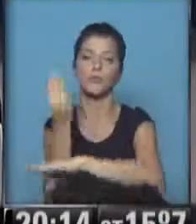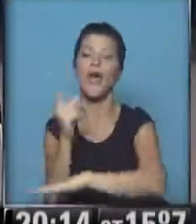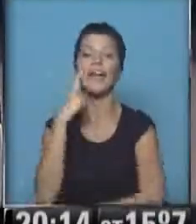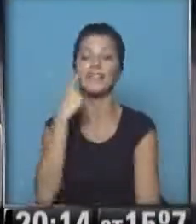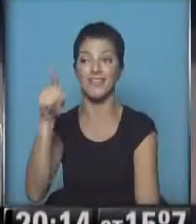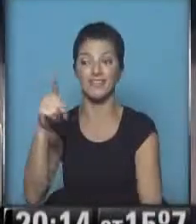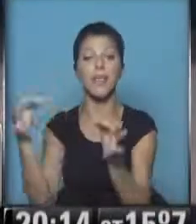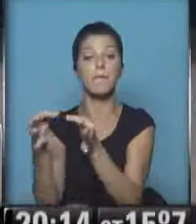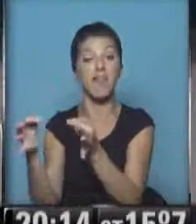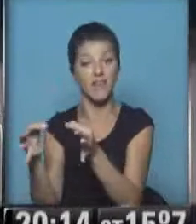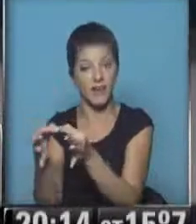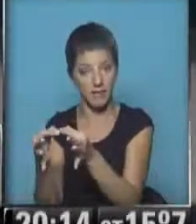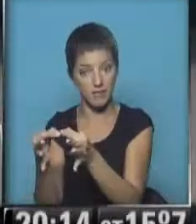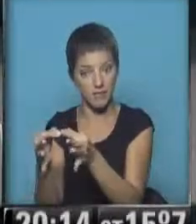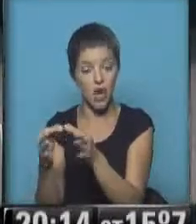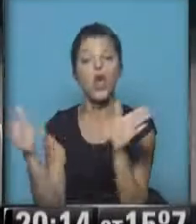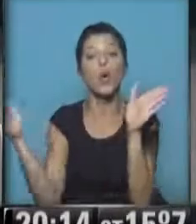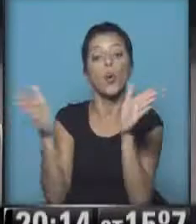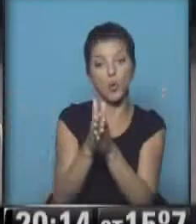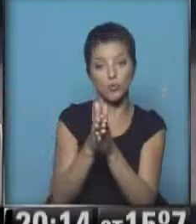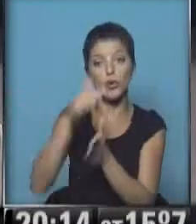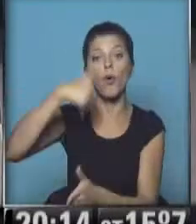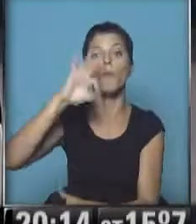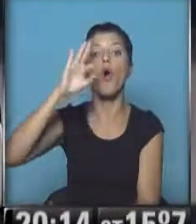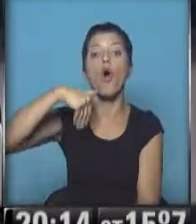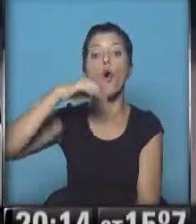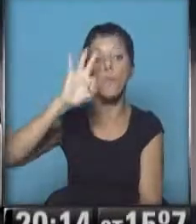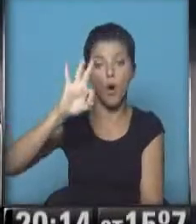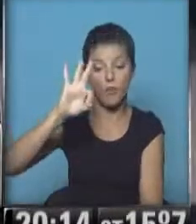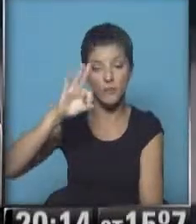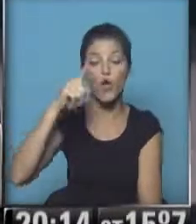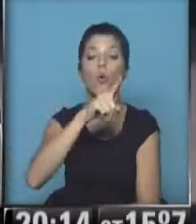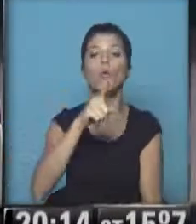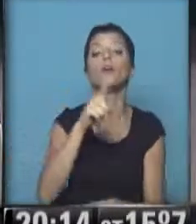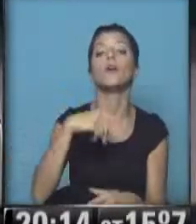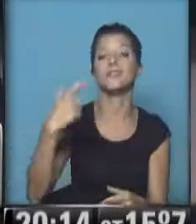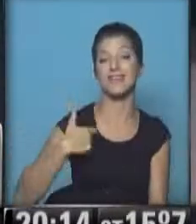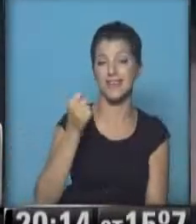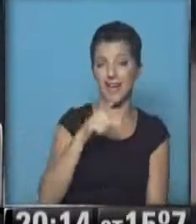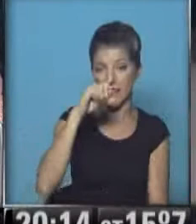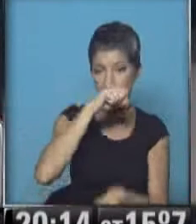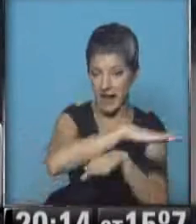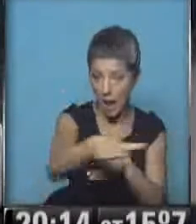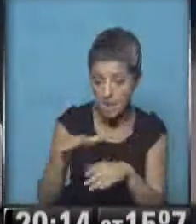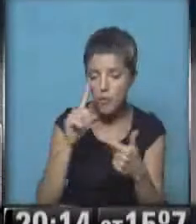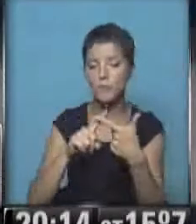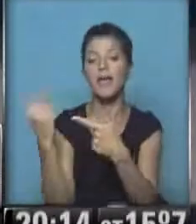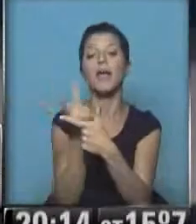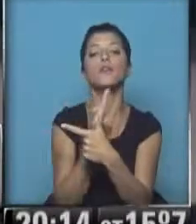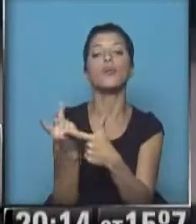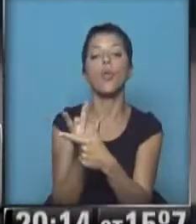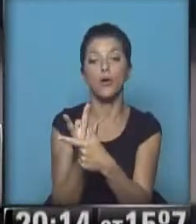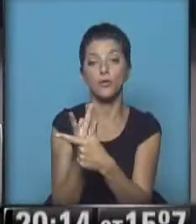de malvinas argentinas junto con el momo venegas un dirigente sindical de los peones rurales que se han ido hacia